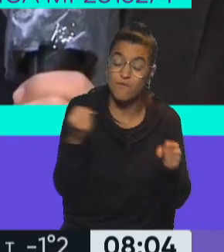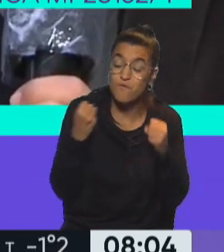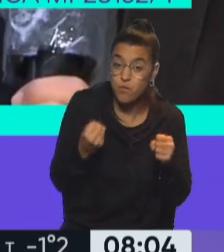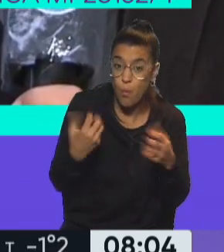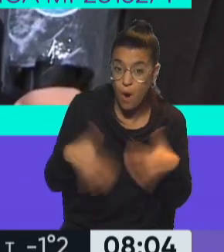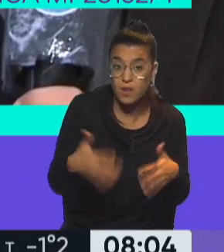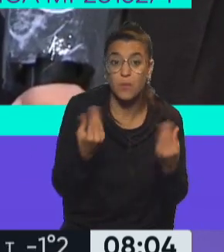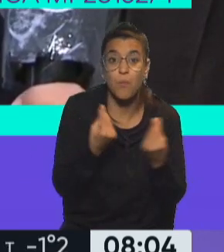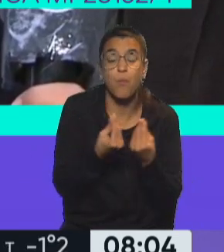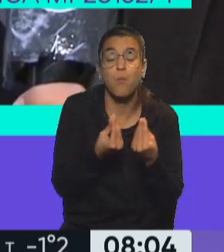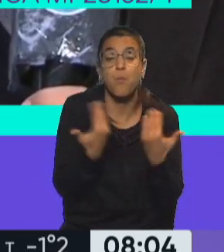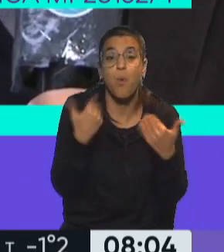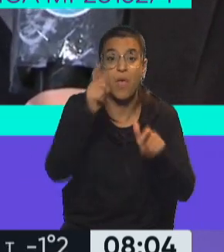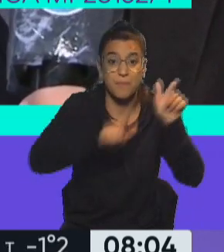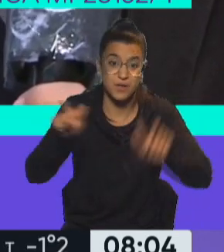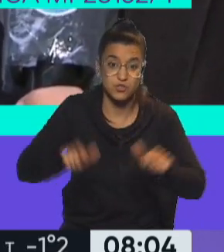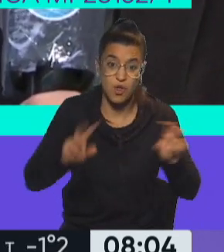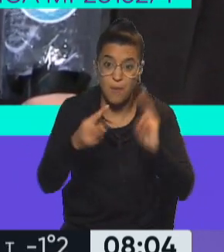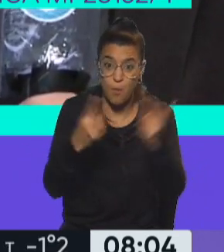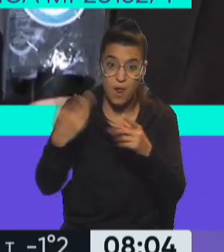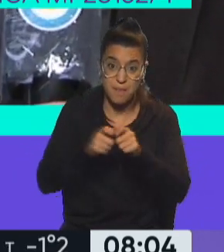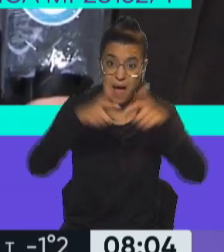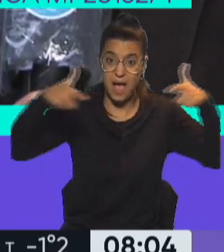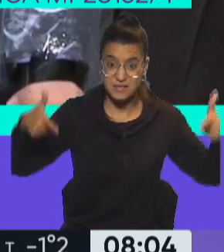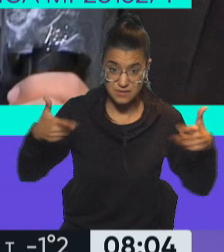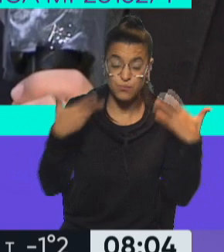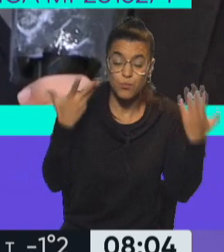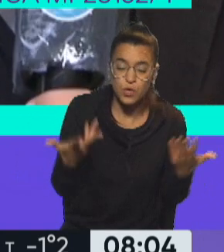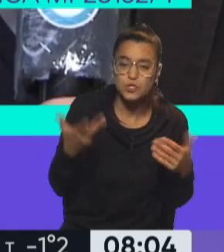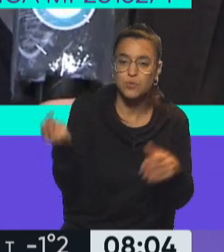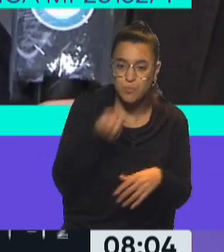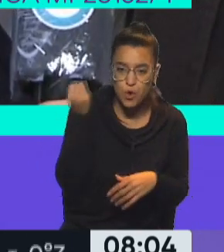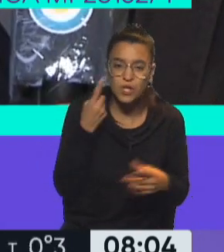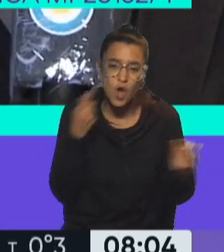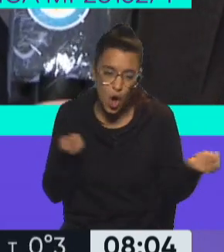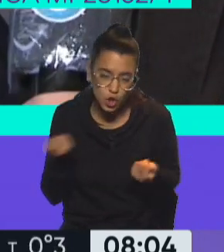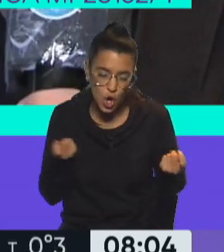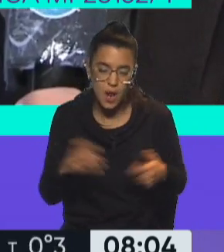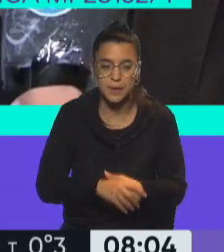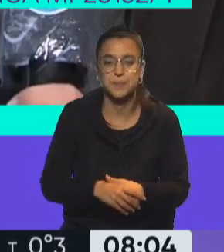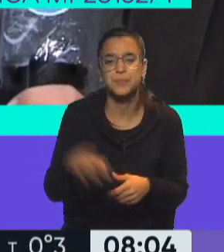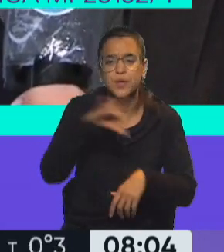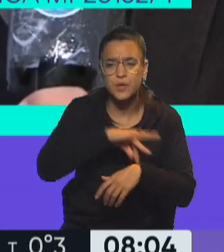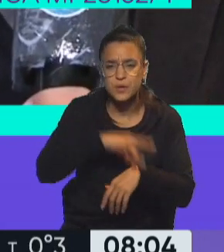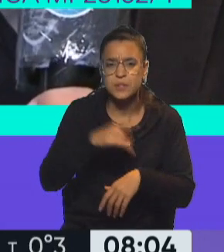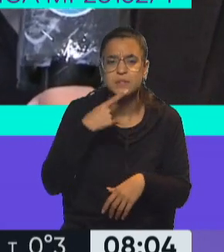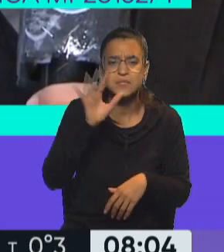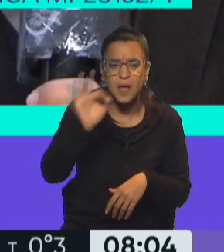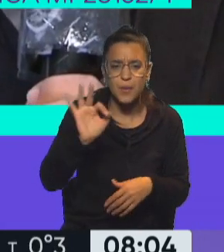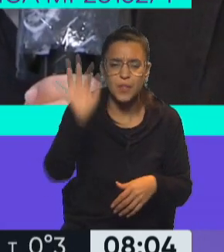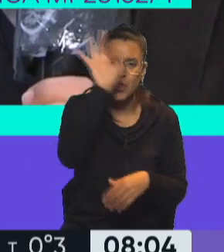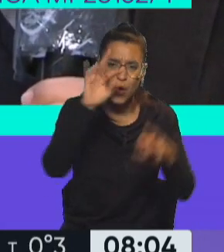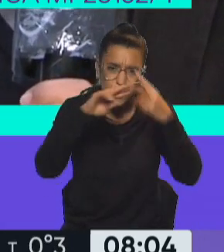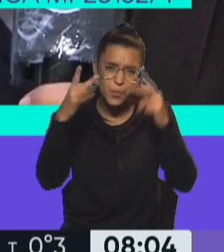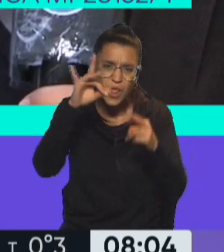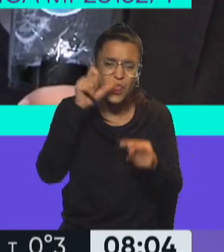llegar a morir mucha más gente y a colapsar más los sistemas de salud. Por eso es importante tenerla bajo control. Doctor, teniendo en cuenta la extensión de la variante Delta,